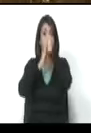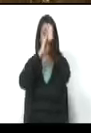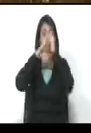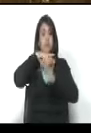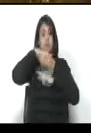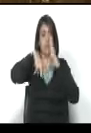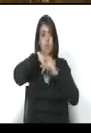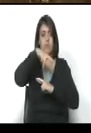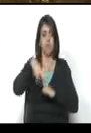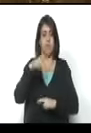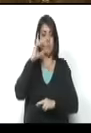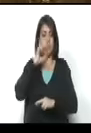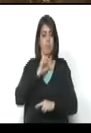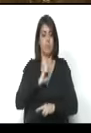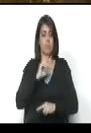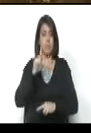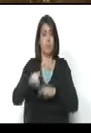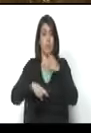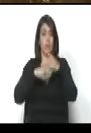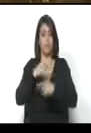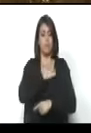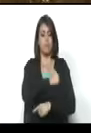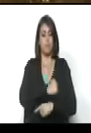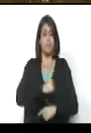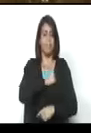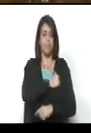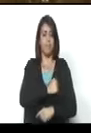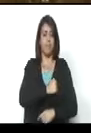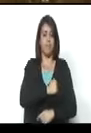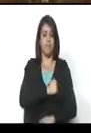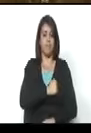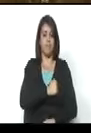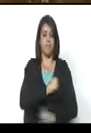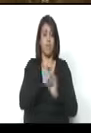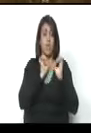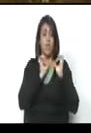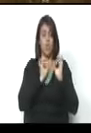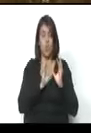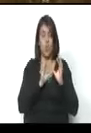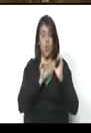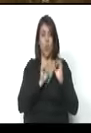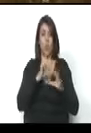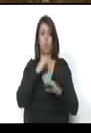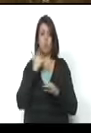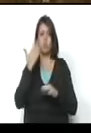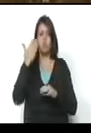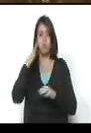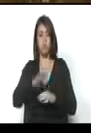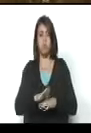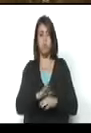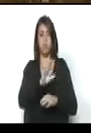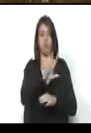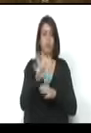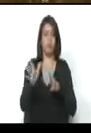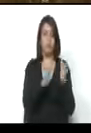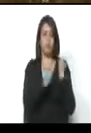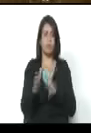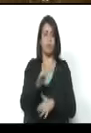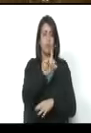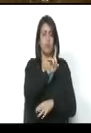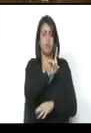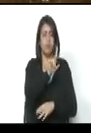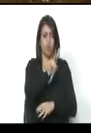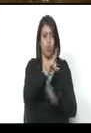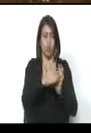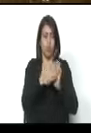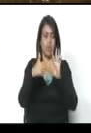de la Revolución Bolivariana, tras su lamentable y doloroso fallecimiento aquel 5 de marzo del